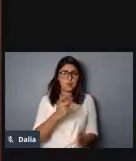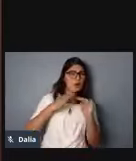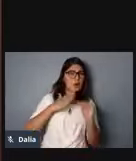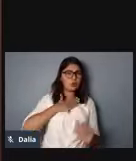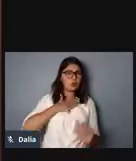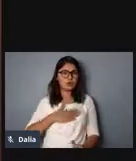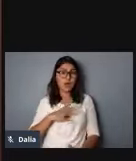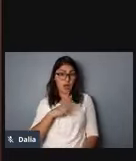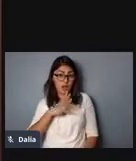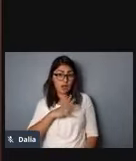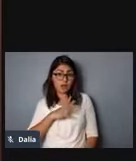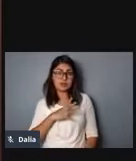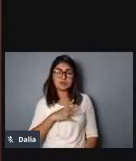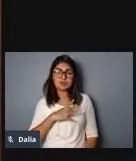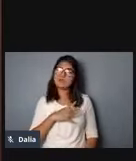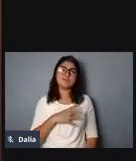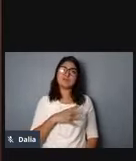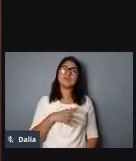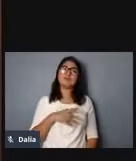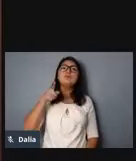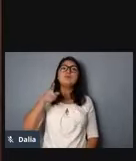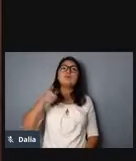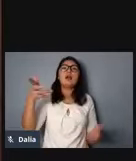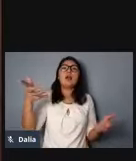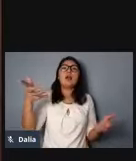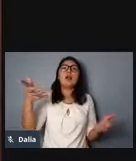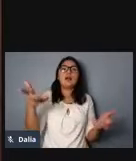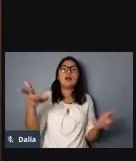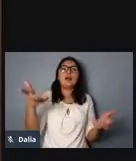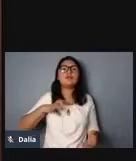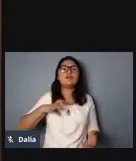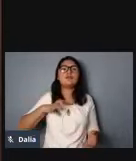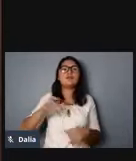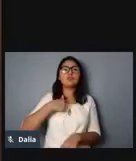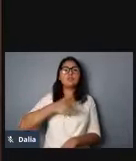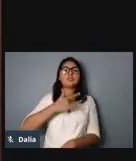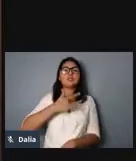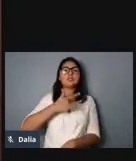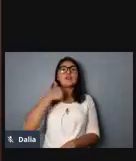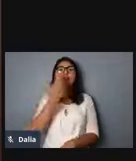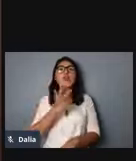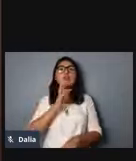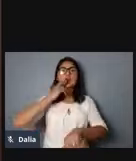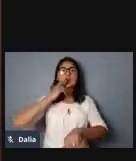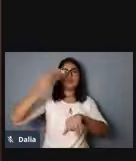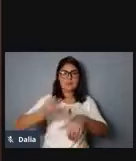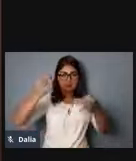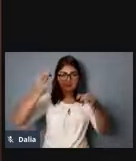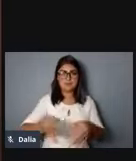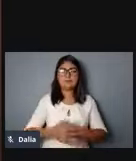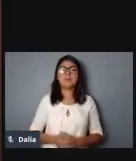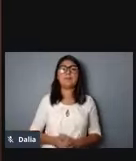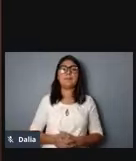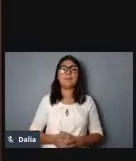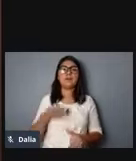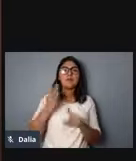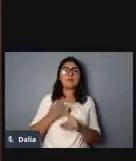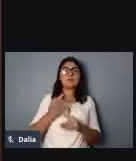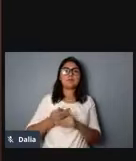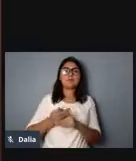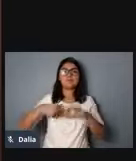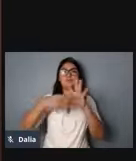se hace porque hay una responsabilidad. Y en este sentido, hoy tácitamente hablo de la responsabilidad